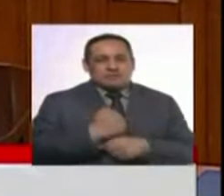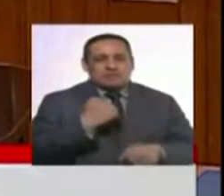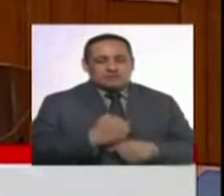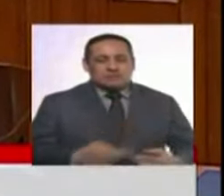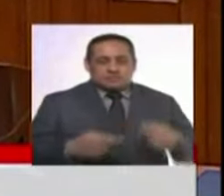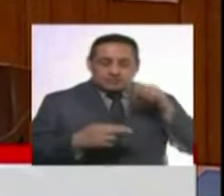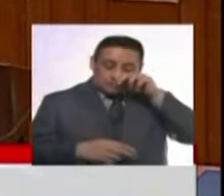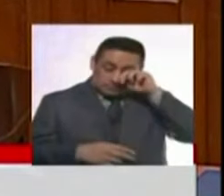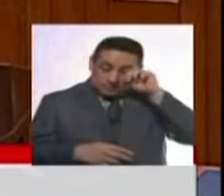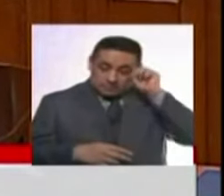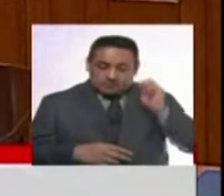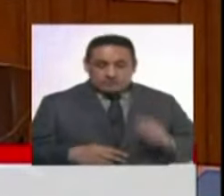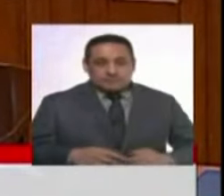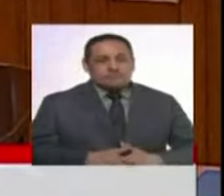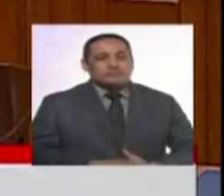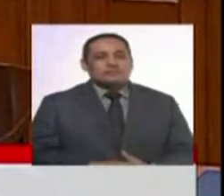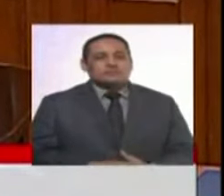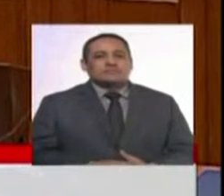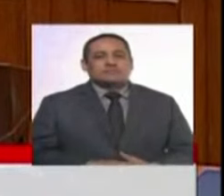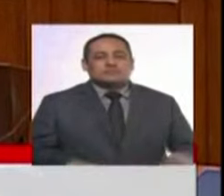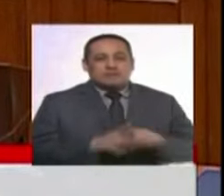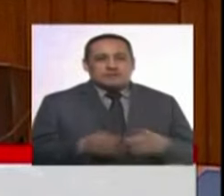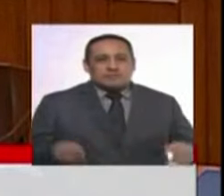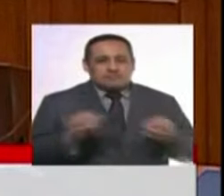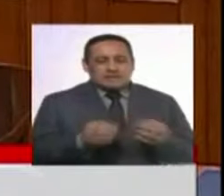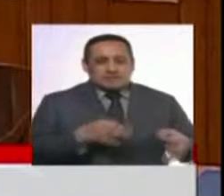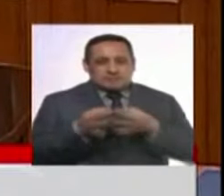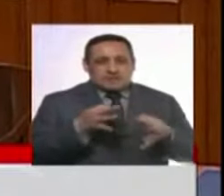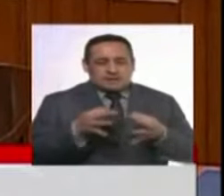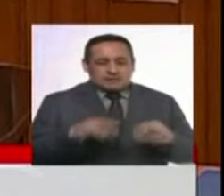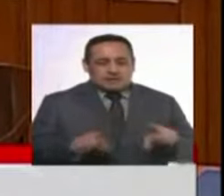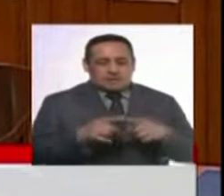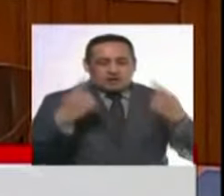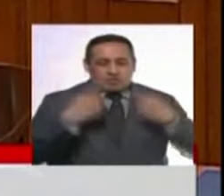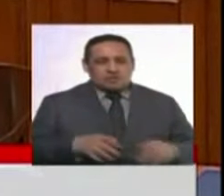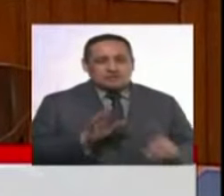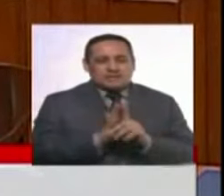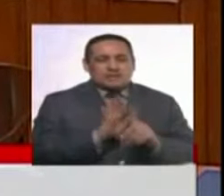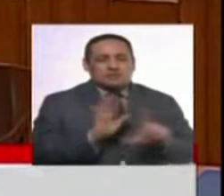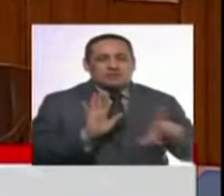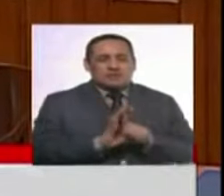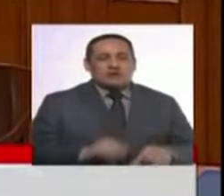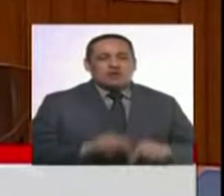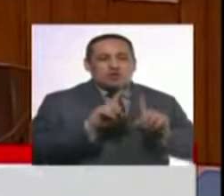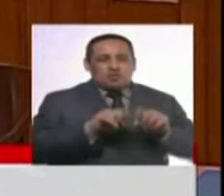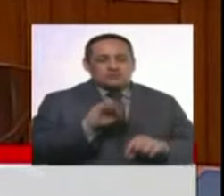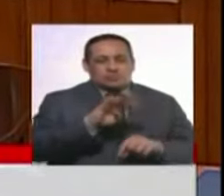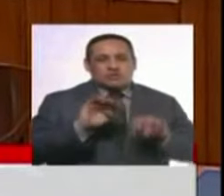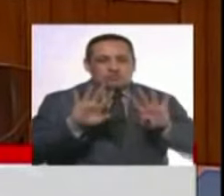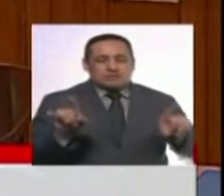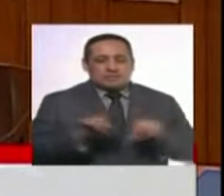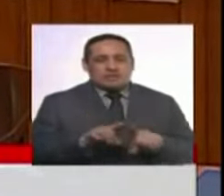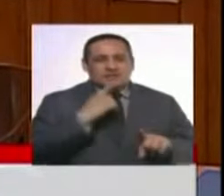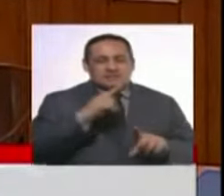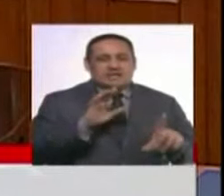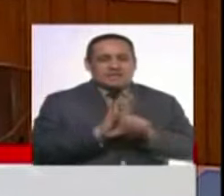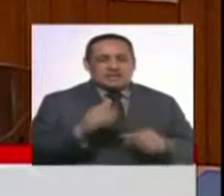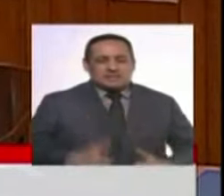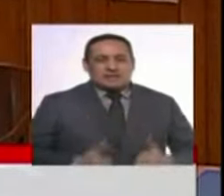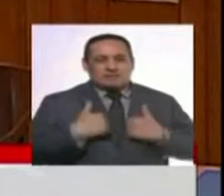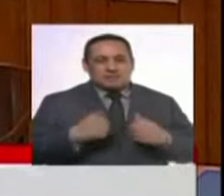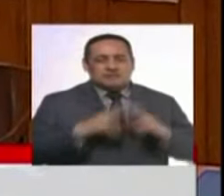de función o cargo público más aún conforme al decreto legislativo 11:49 delay de la carrera